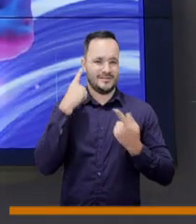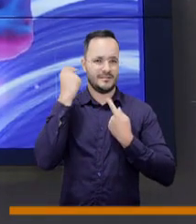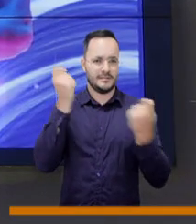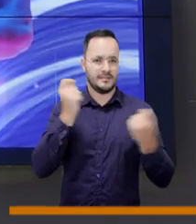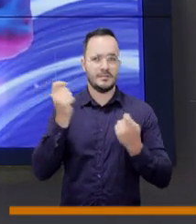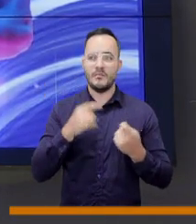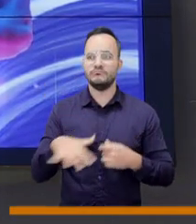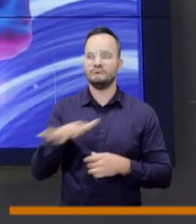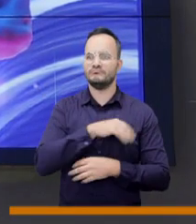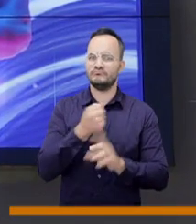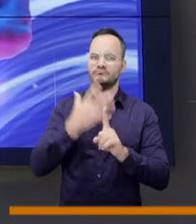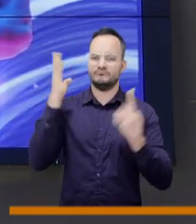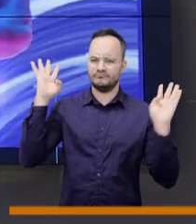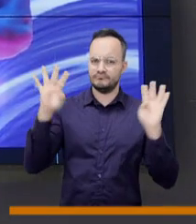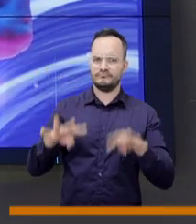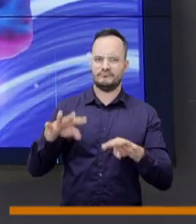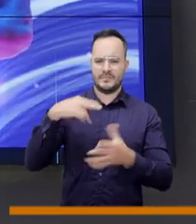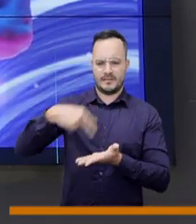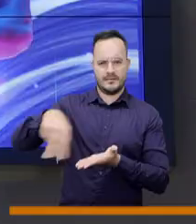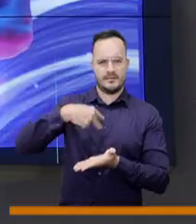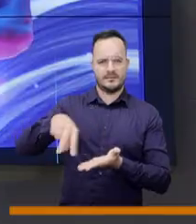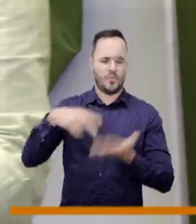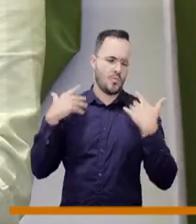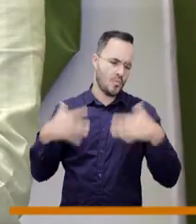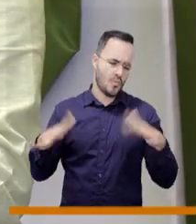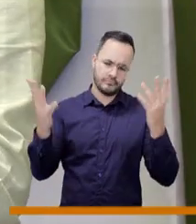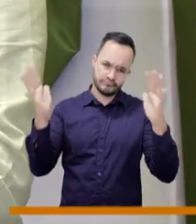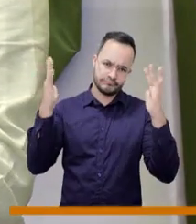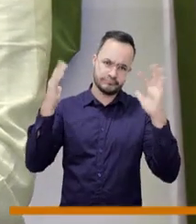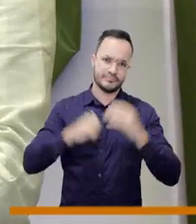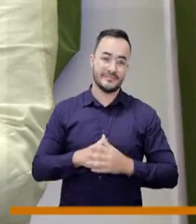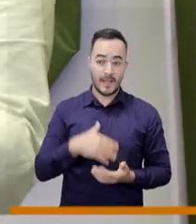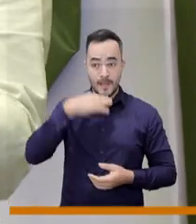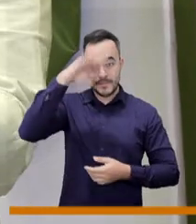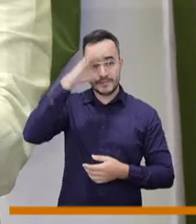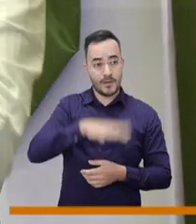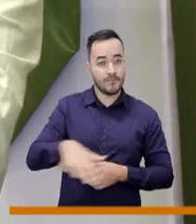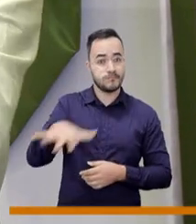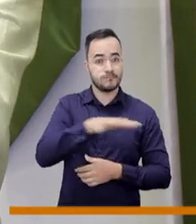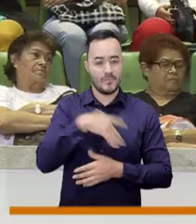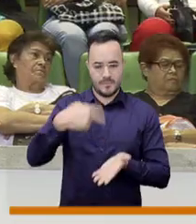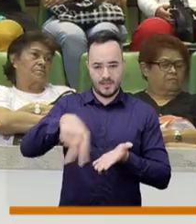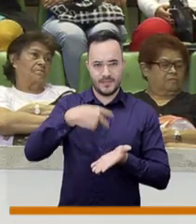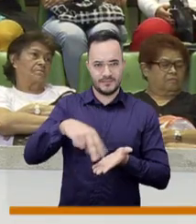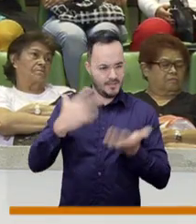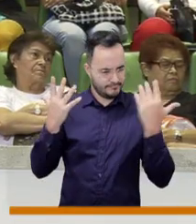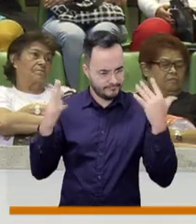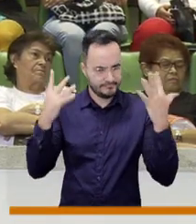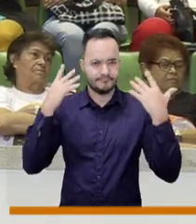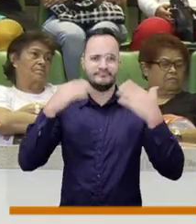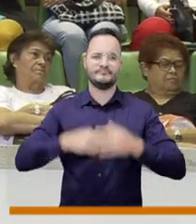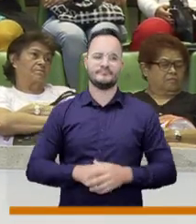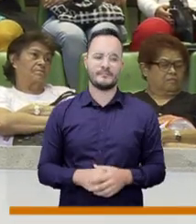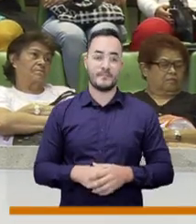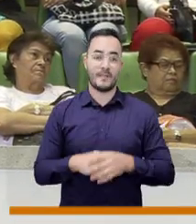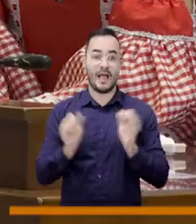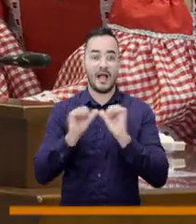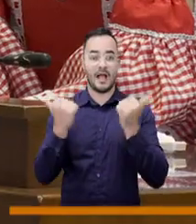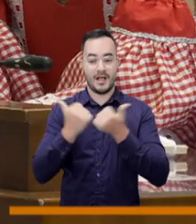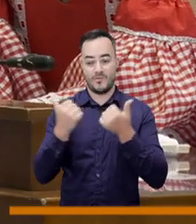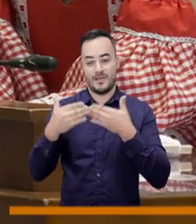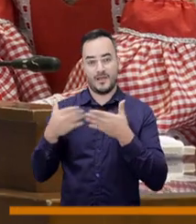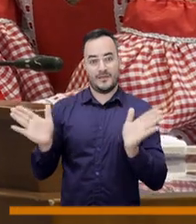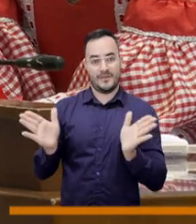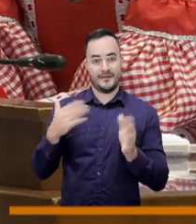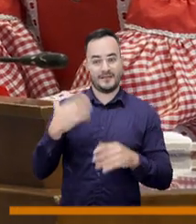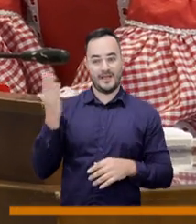queremos fortalecer y visibilizar el sector de la danza en Medellín. E hicimos el